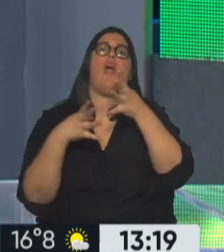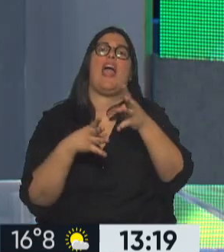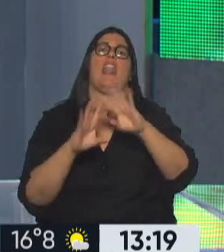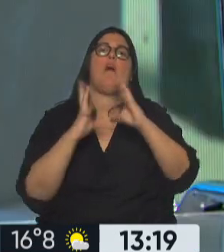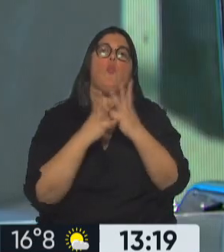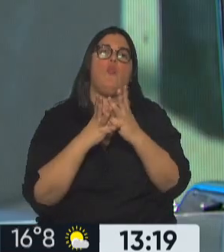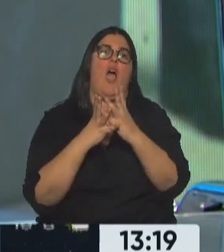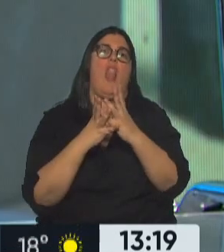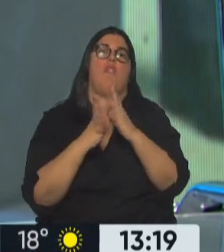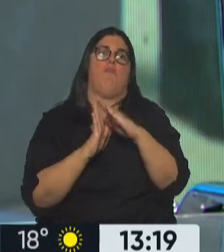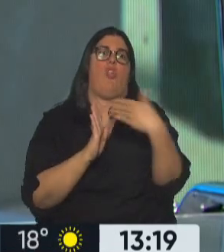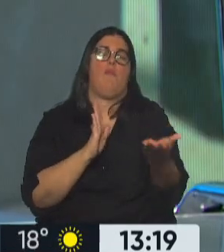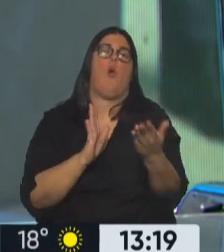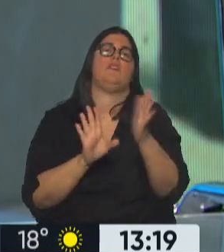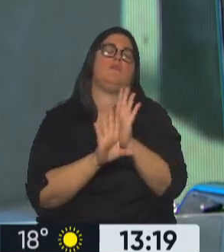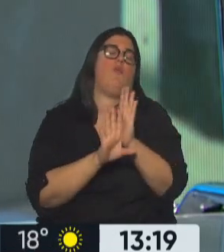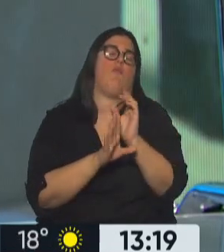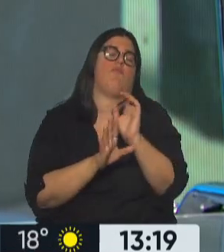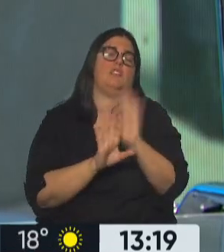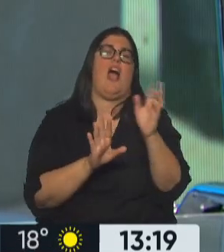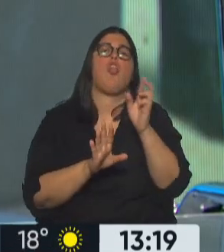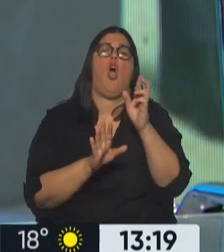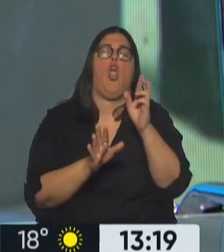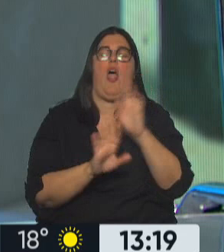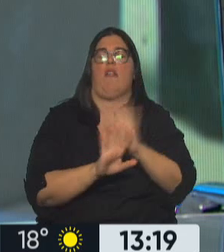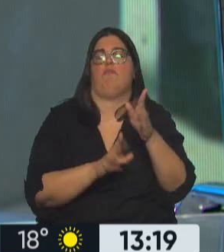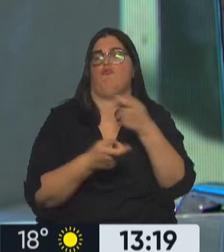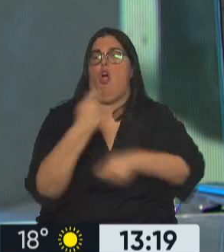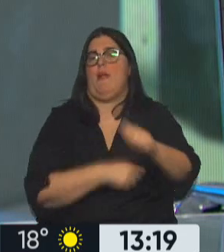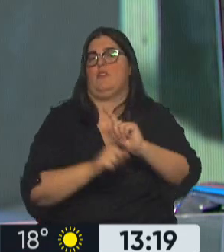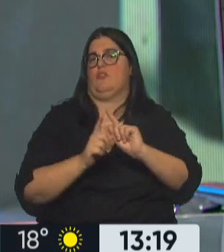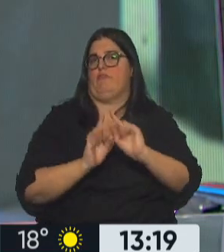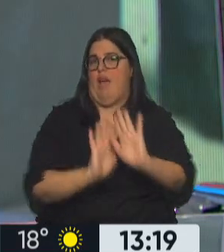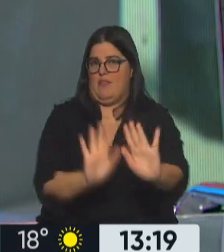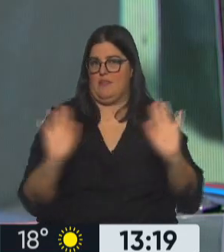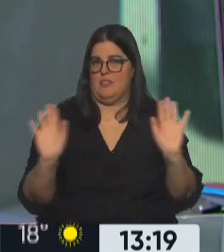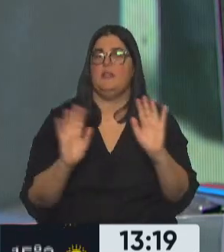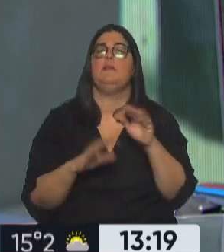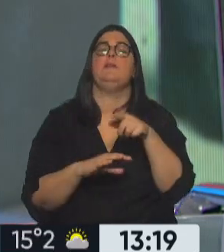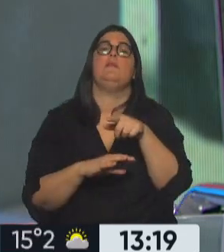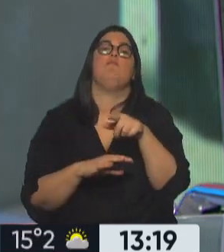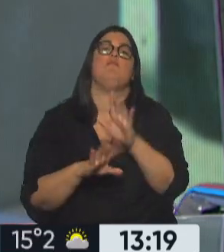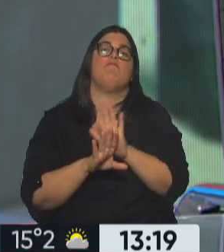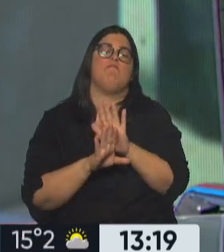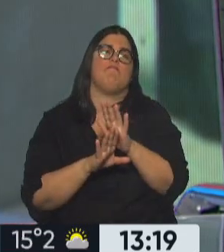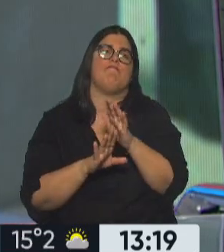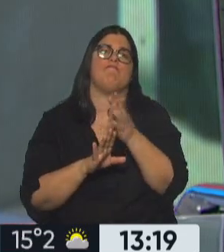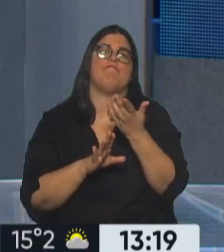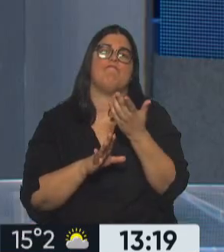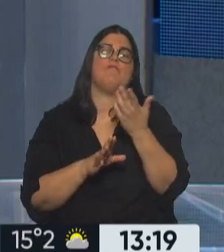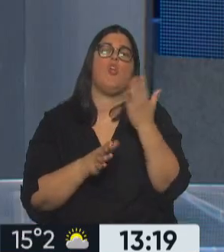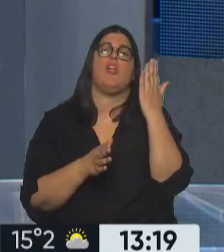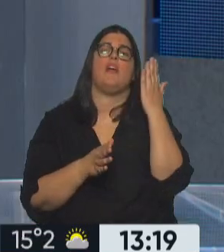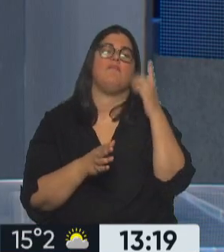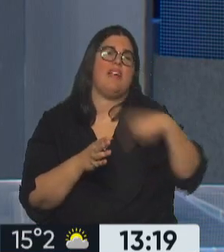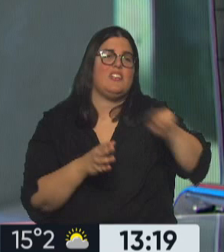esta moneda hegemónica. Y por eso esta ampliación con una capacidad, digamos, de producción